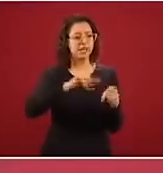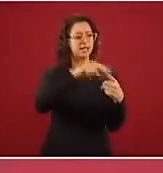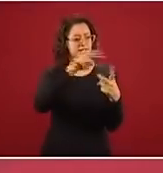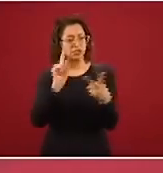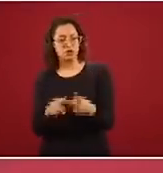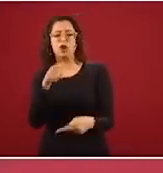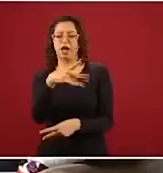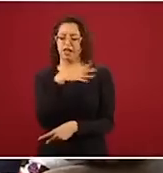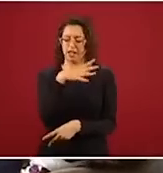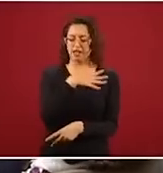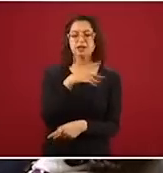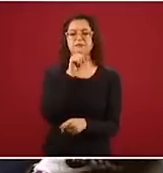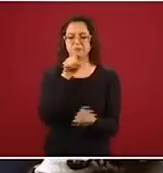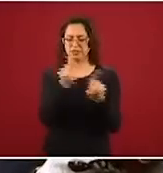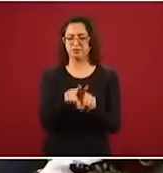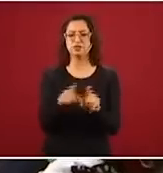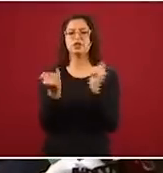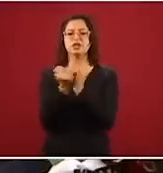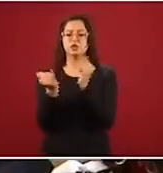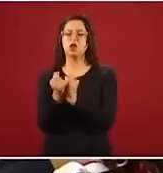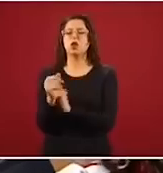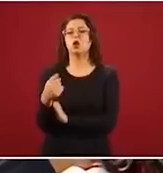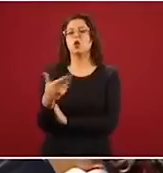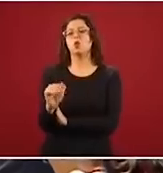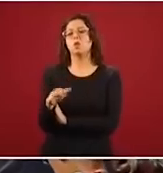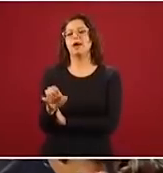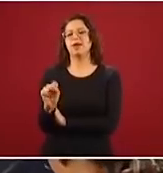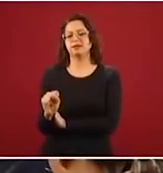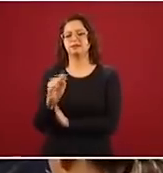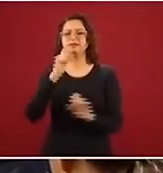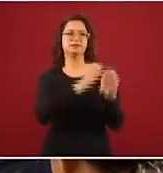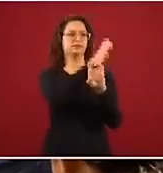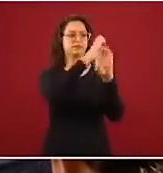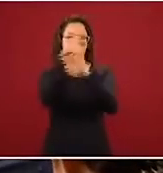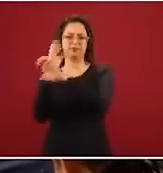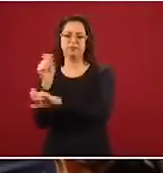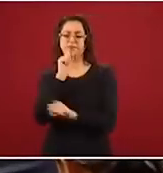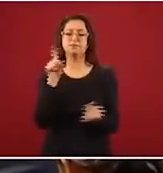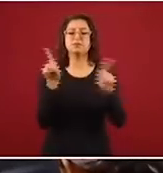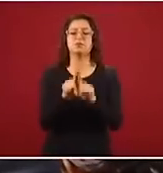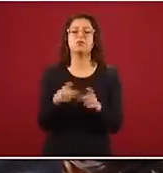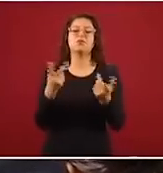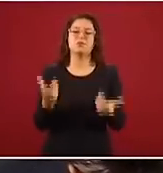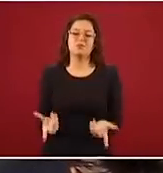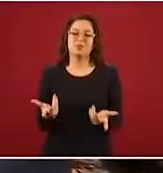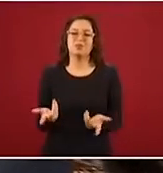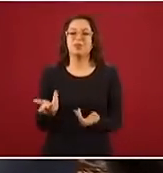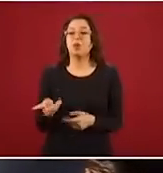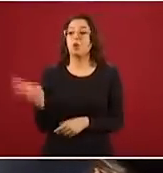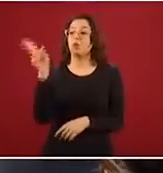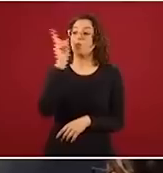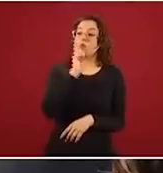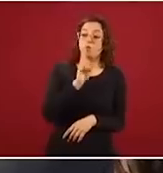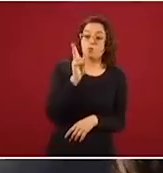de los laboratorios de las UMAES en el interior del país. Ahora, no confundir una prueba que es